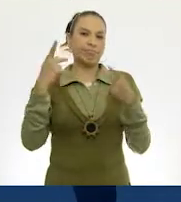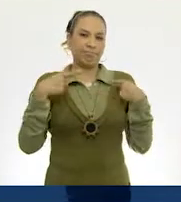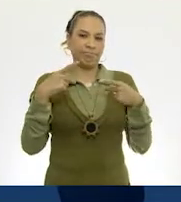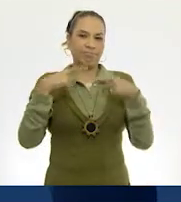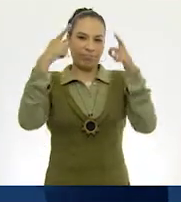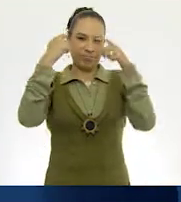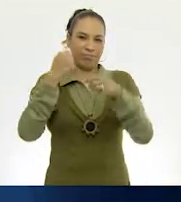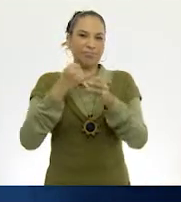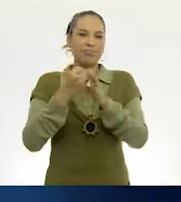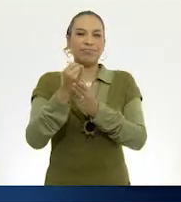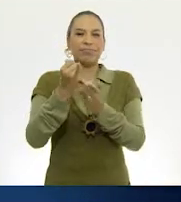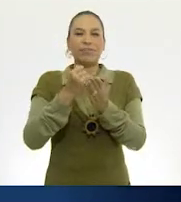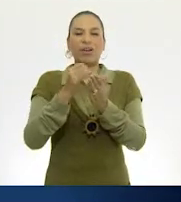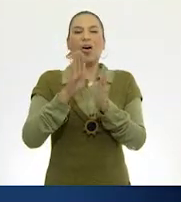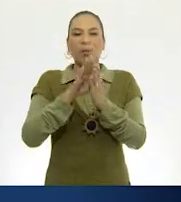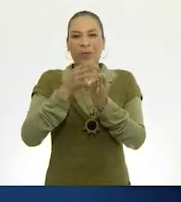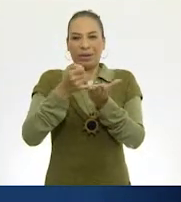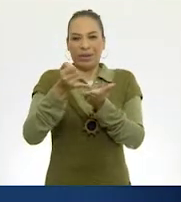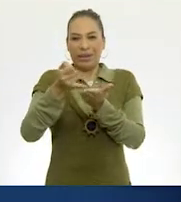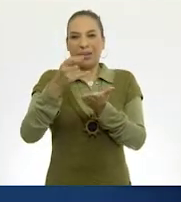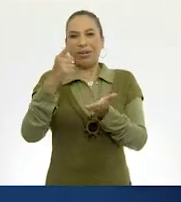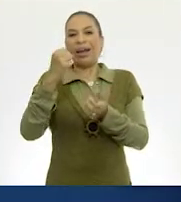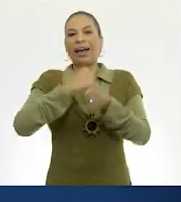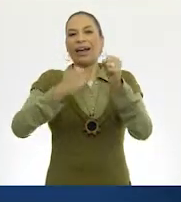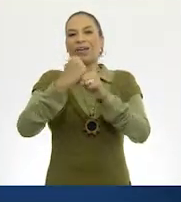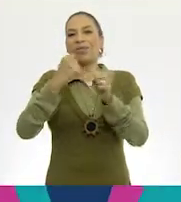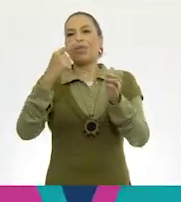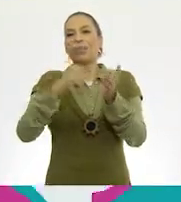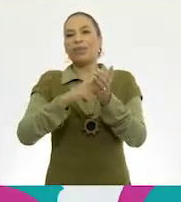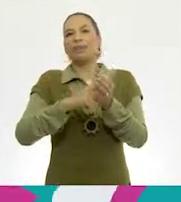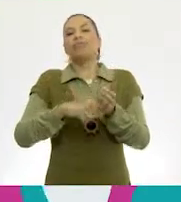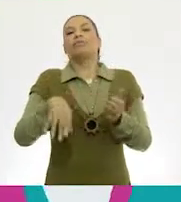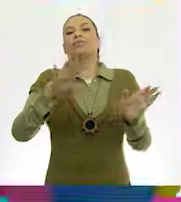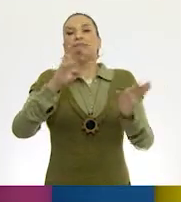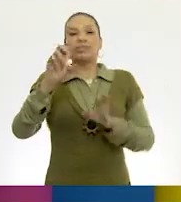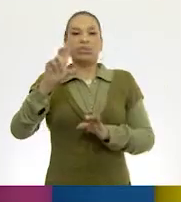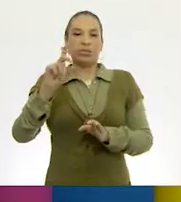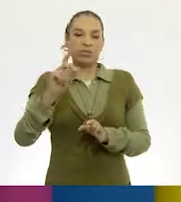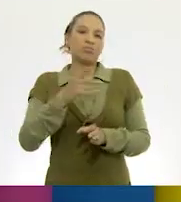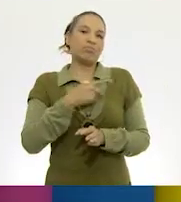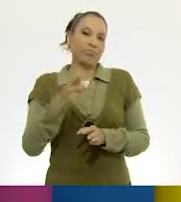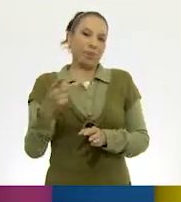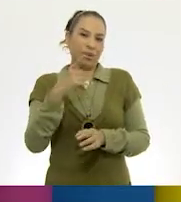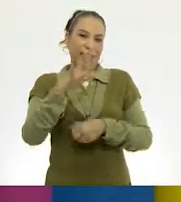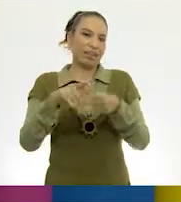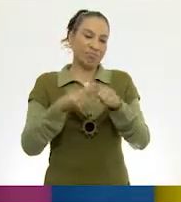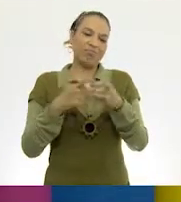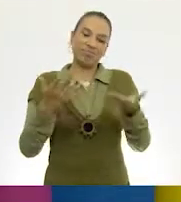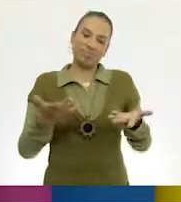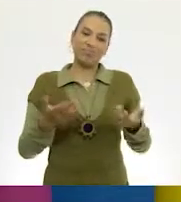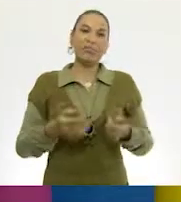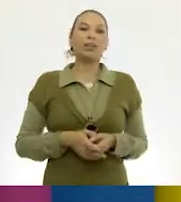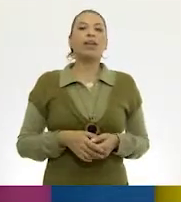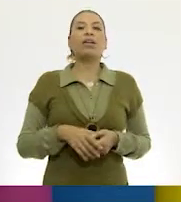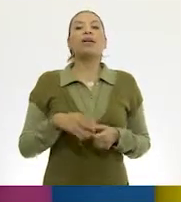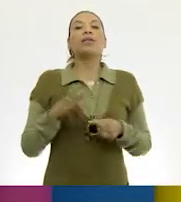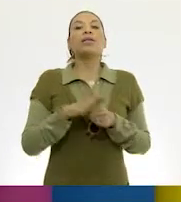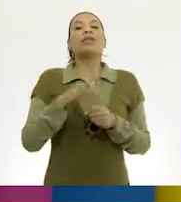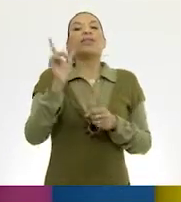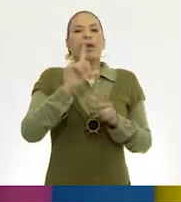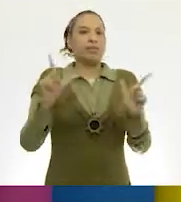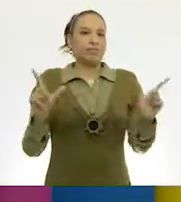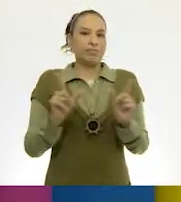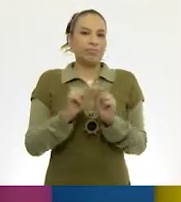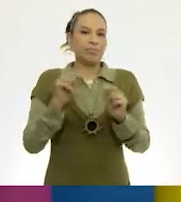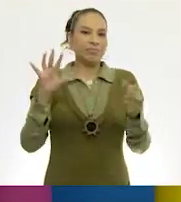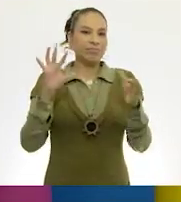de 1930. Ay, pobrecitos de los lobos marsupiales. Oye, Gaby, y para ir cerrando ya